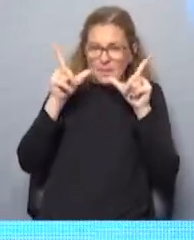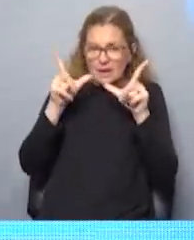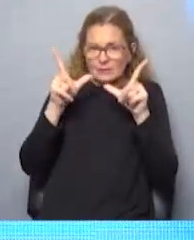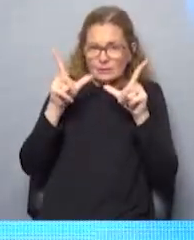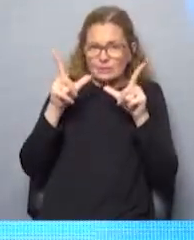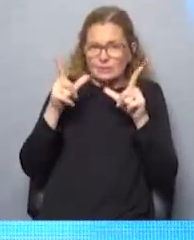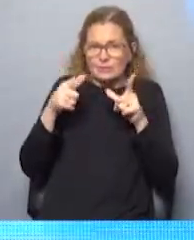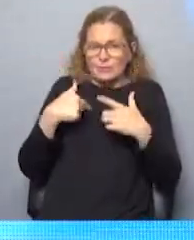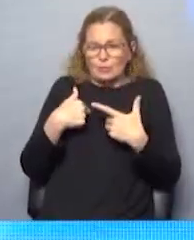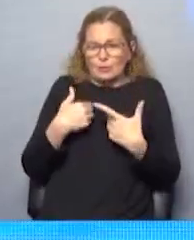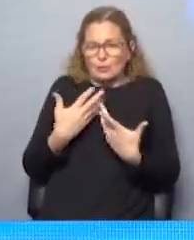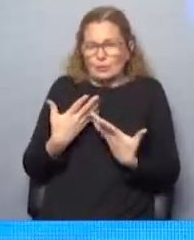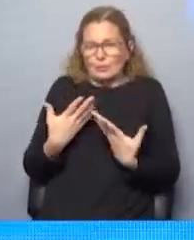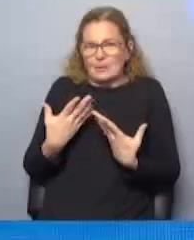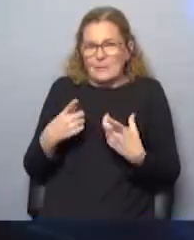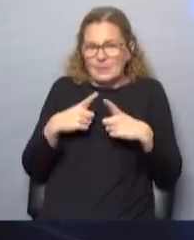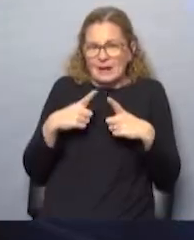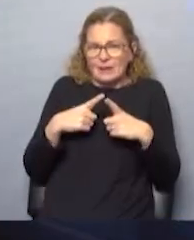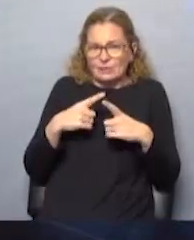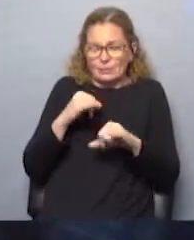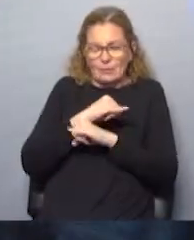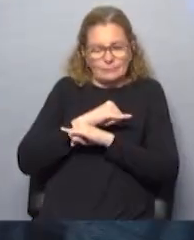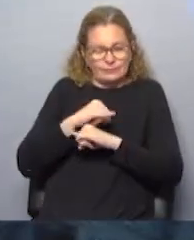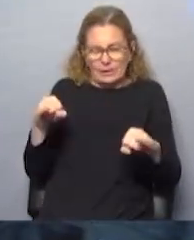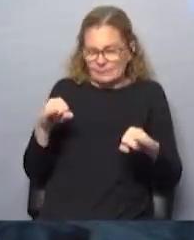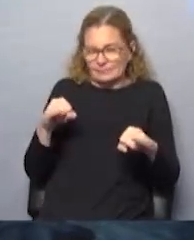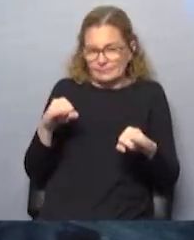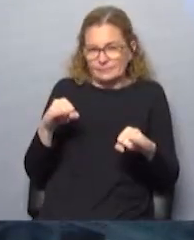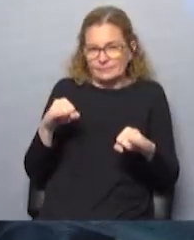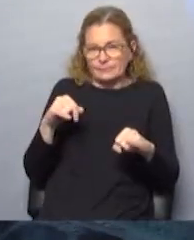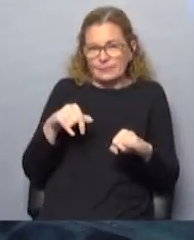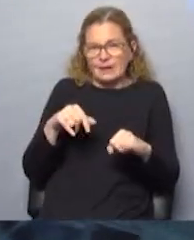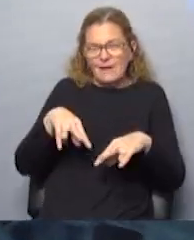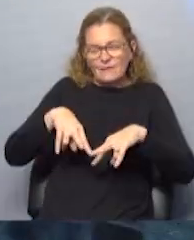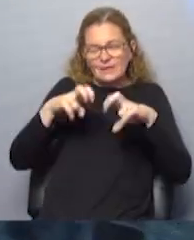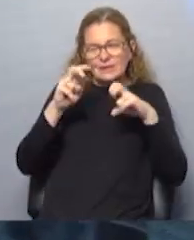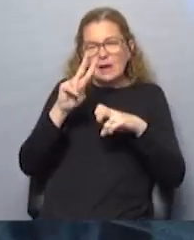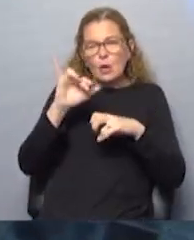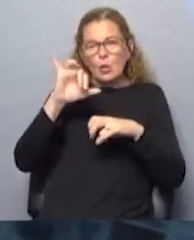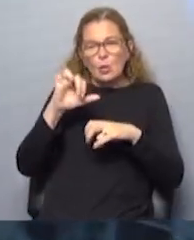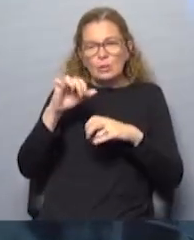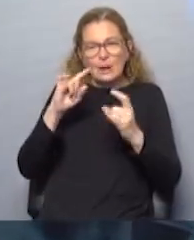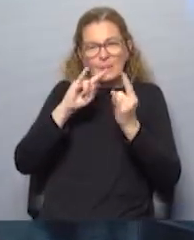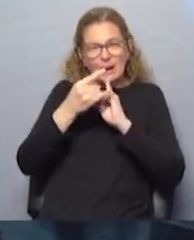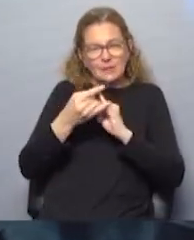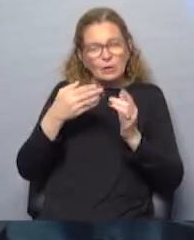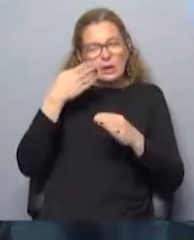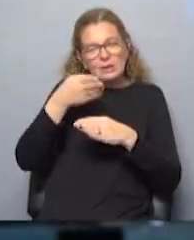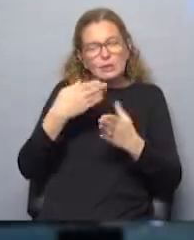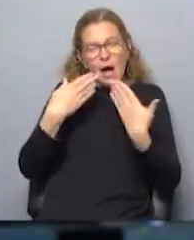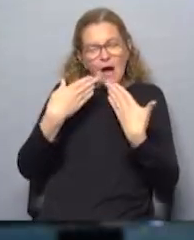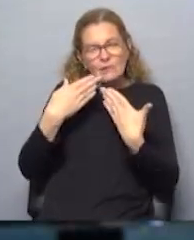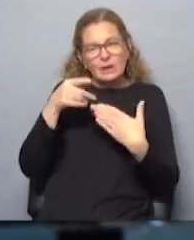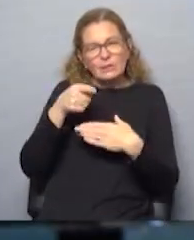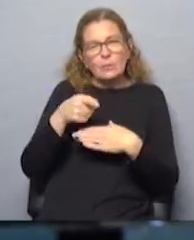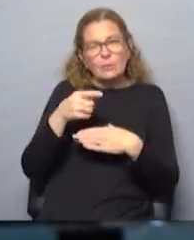fueron totalmente terminadas con investigado y ustedes han ido al parlamento a dialogar con legisladores y legisladoras